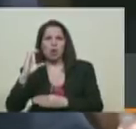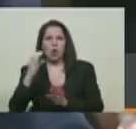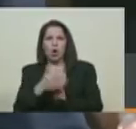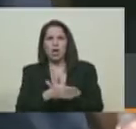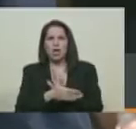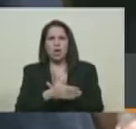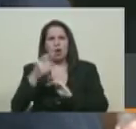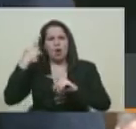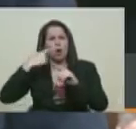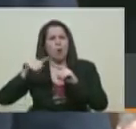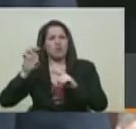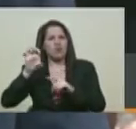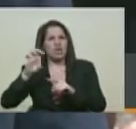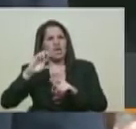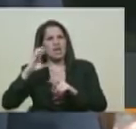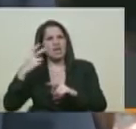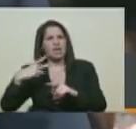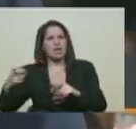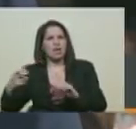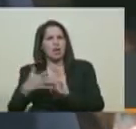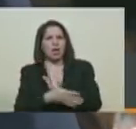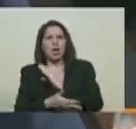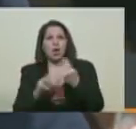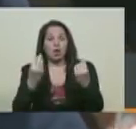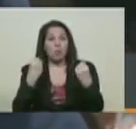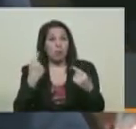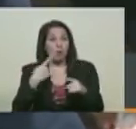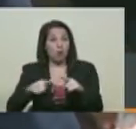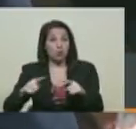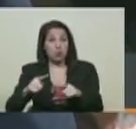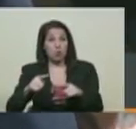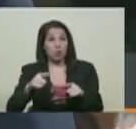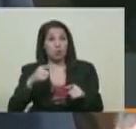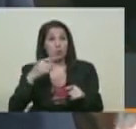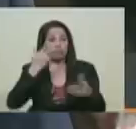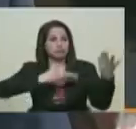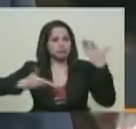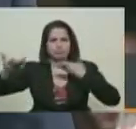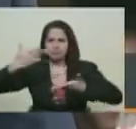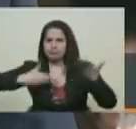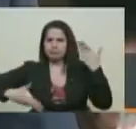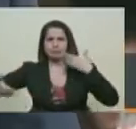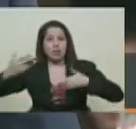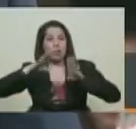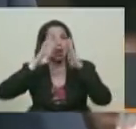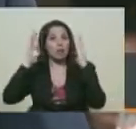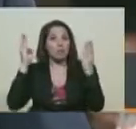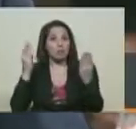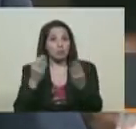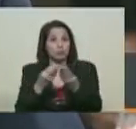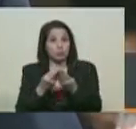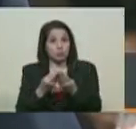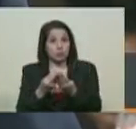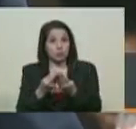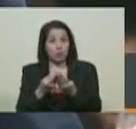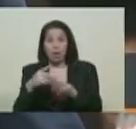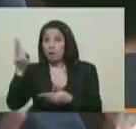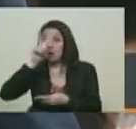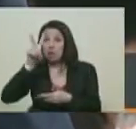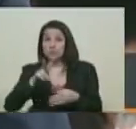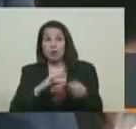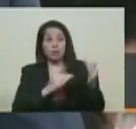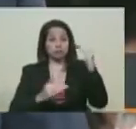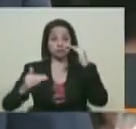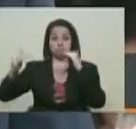Ethereum, entre otras criptomonedas ya comercialmente intercambiables en el mundo. Es decir, que Venezuela se coloca en